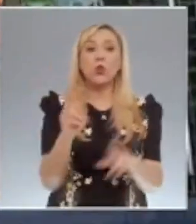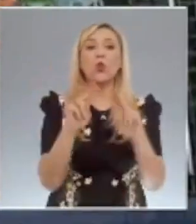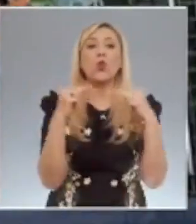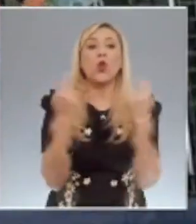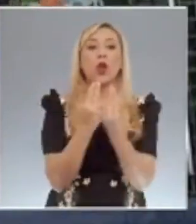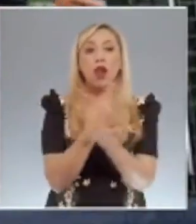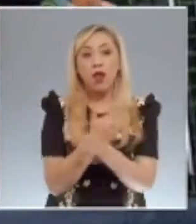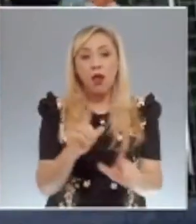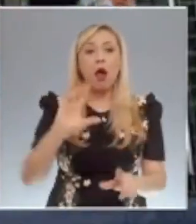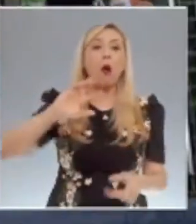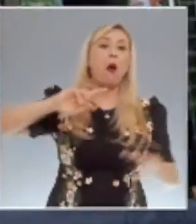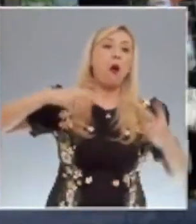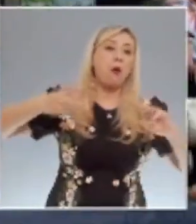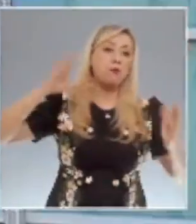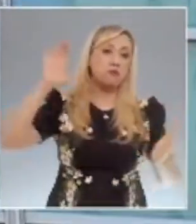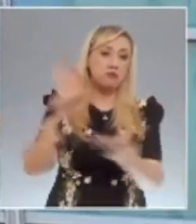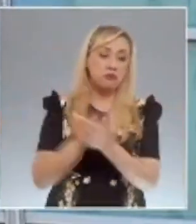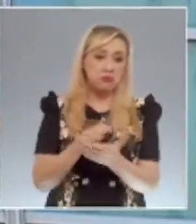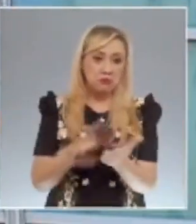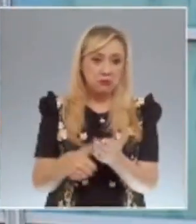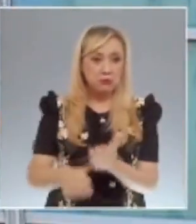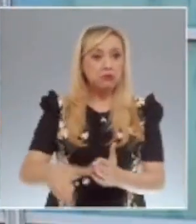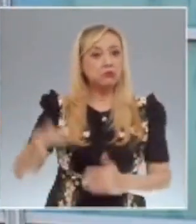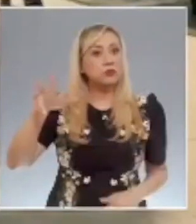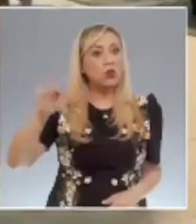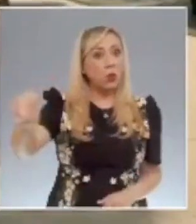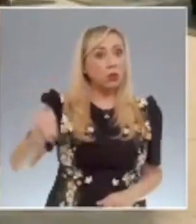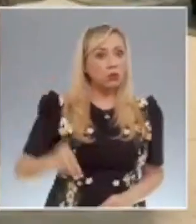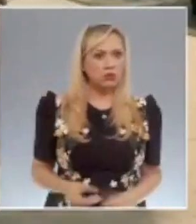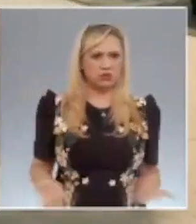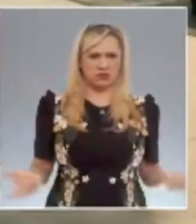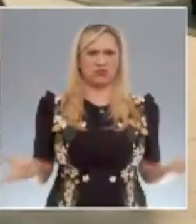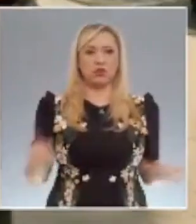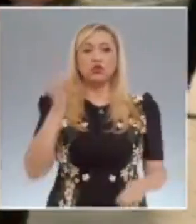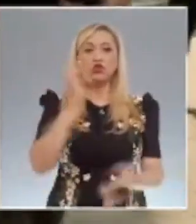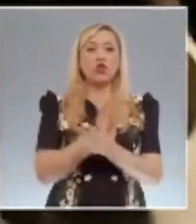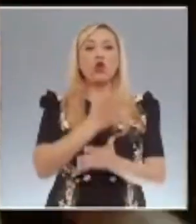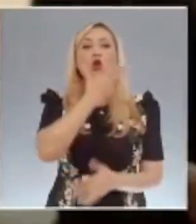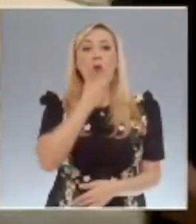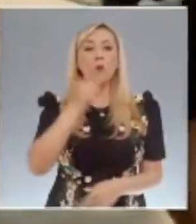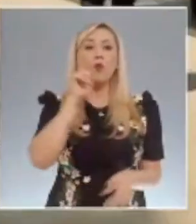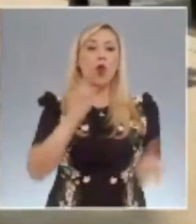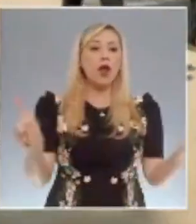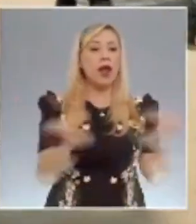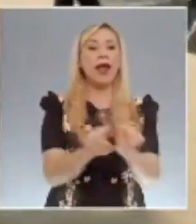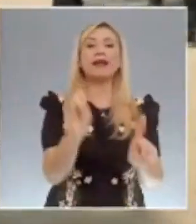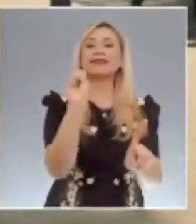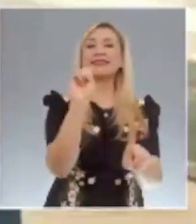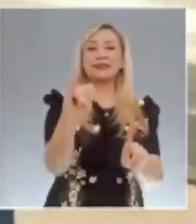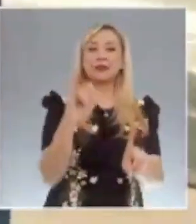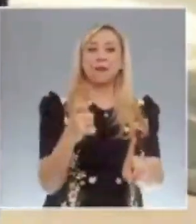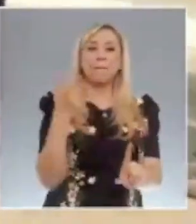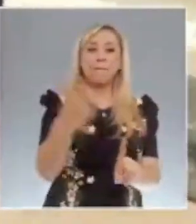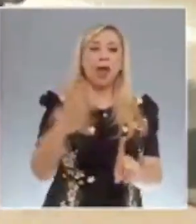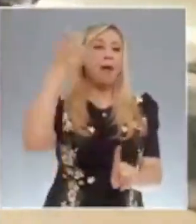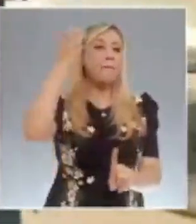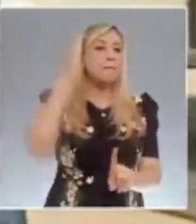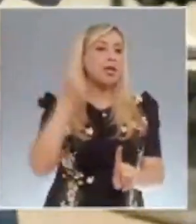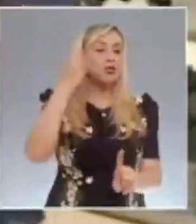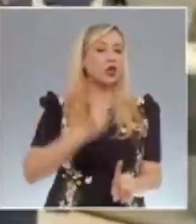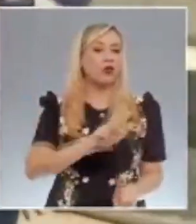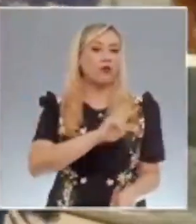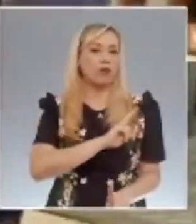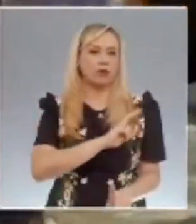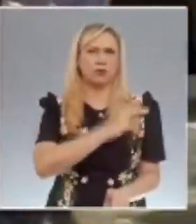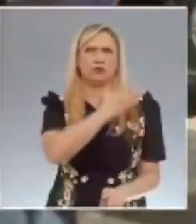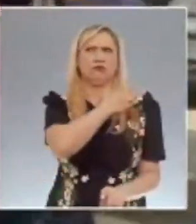seguridad social solo para un modelo de familia tradicional con lo que desconoce otras formas de relaciones afectivas lo que